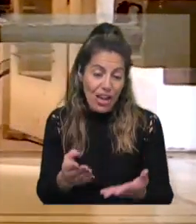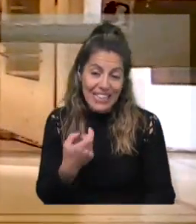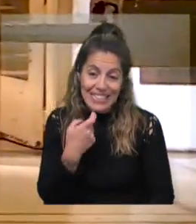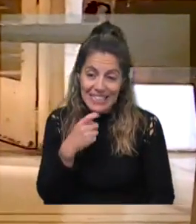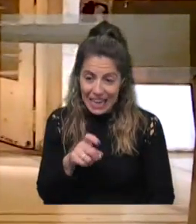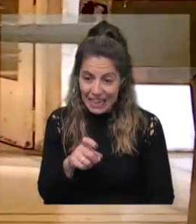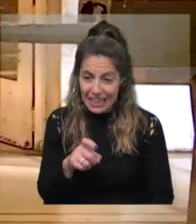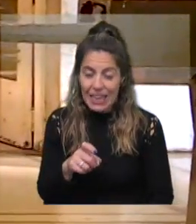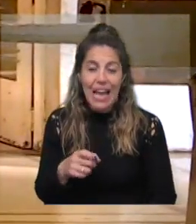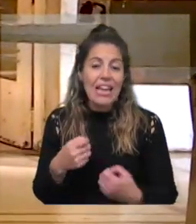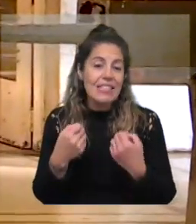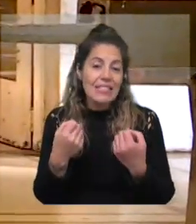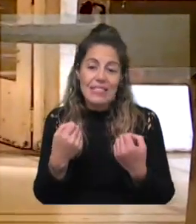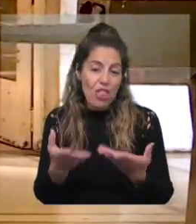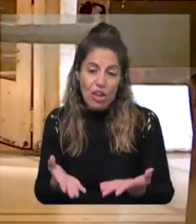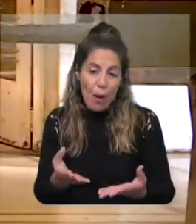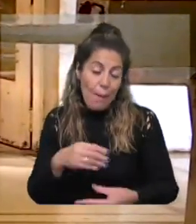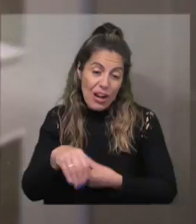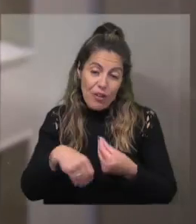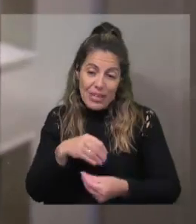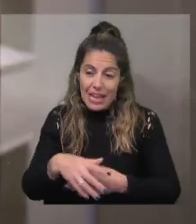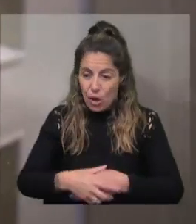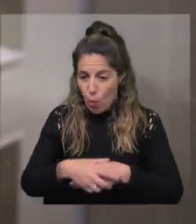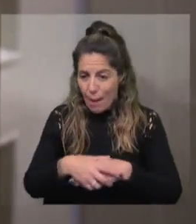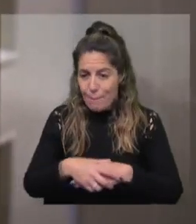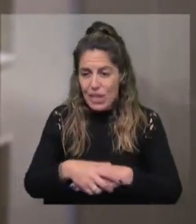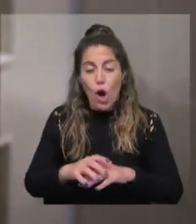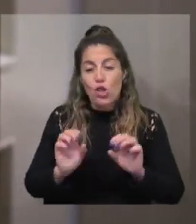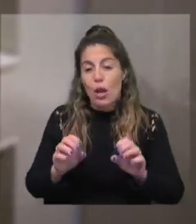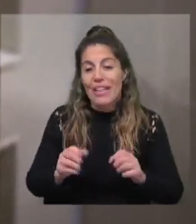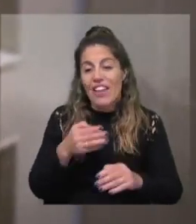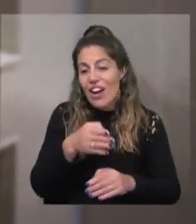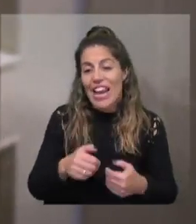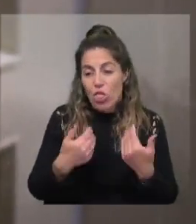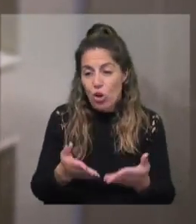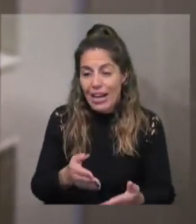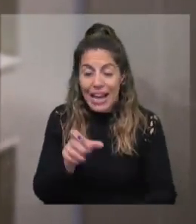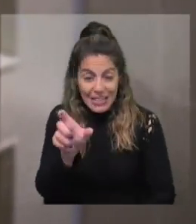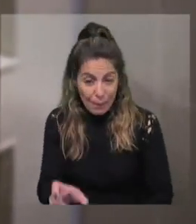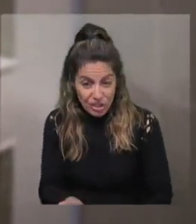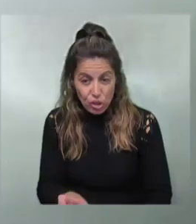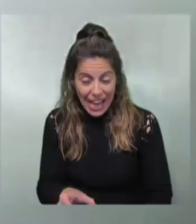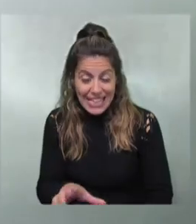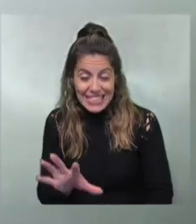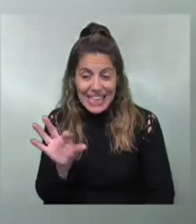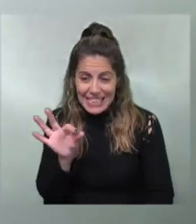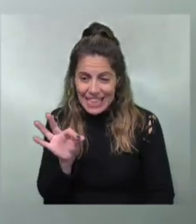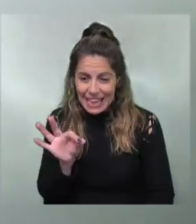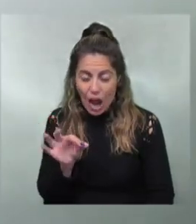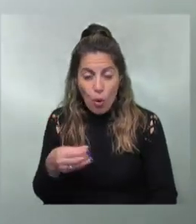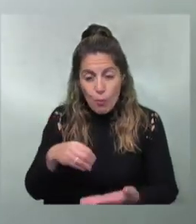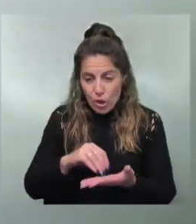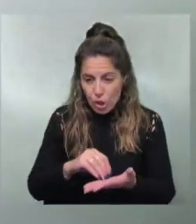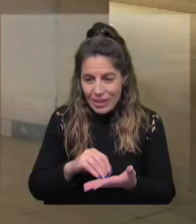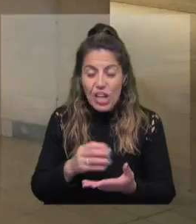donan o para algún pariente o amigo o porque simplemente van a donar, a esos donantes se les saca una muestra adicional, los que